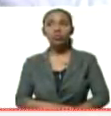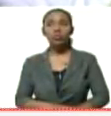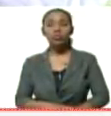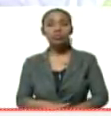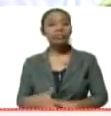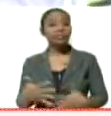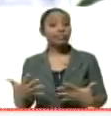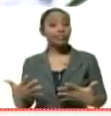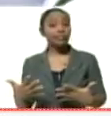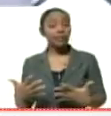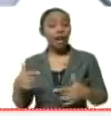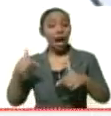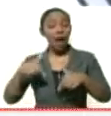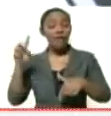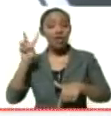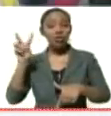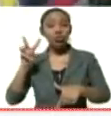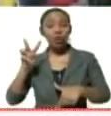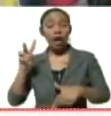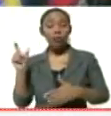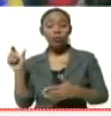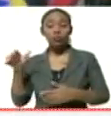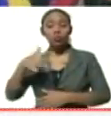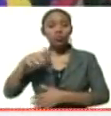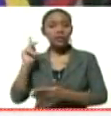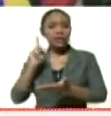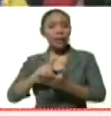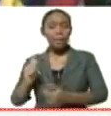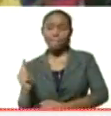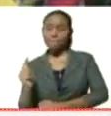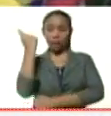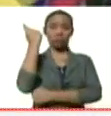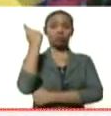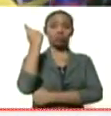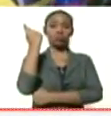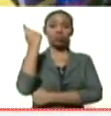que es en Venezuela en donde llega por en primera vez